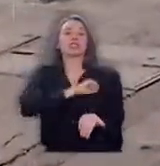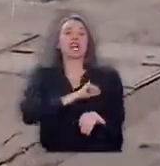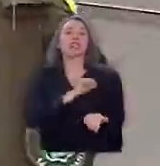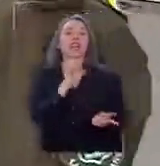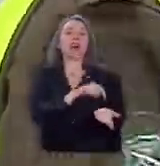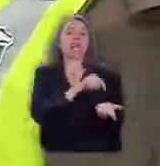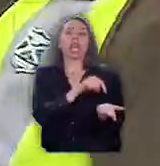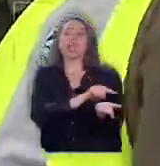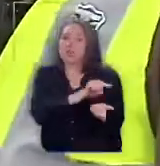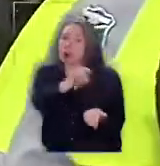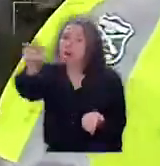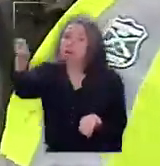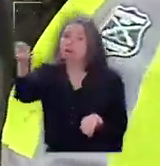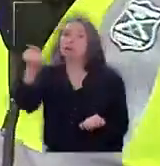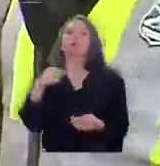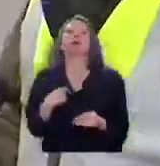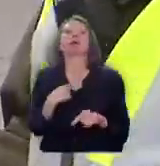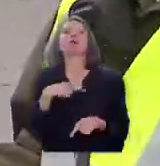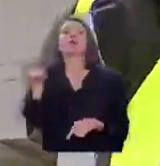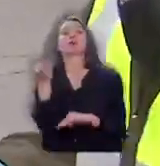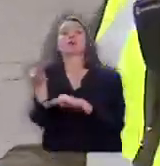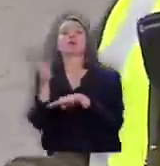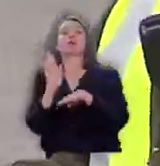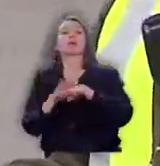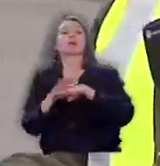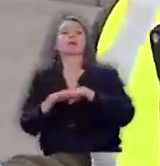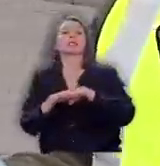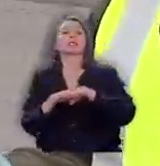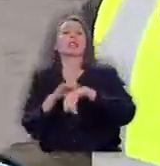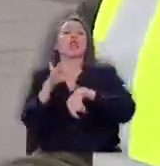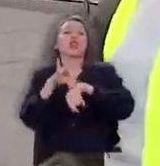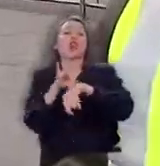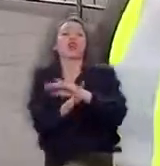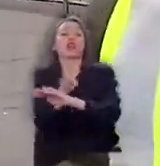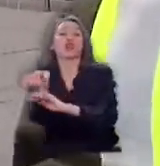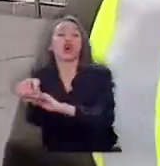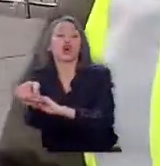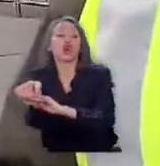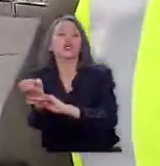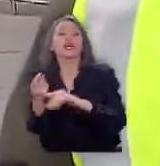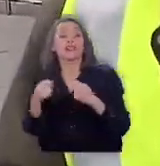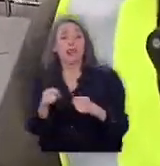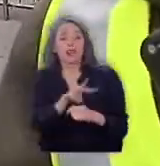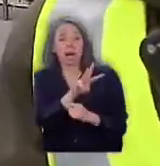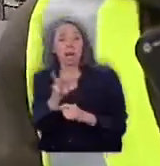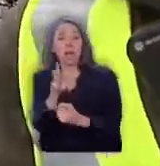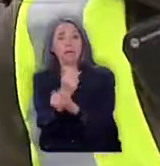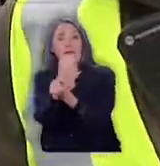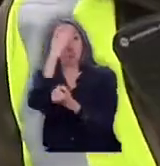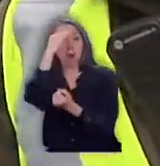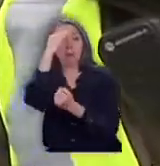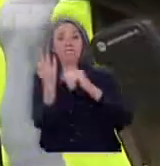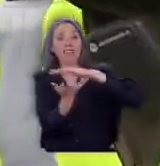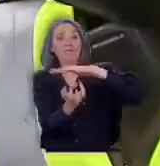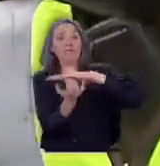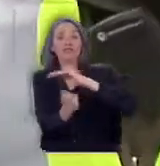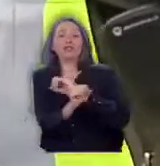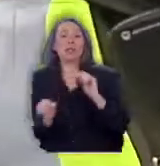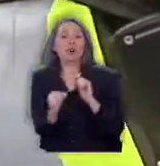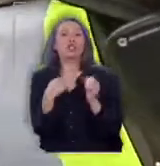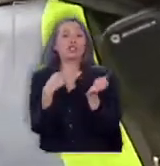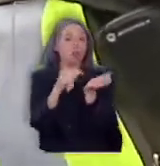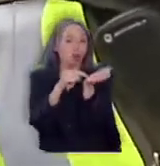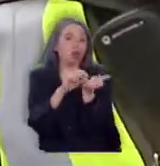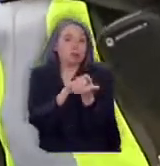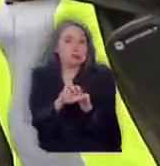nada viene solamente a pedir una hora al doctor y y claro traté de Descargar el archivo y no me descargó y tengo unos pantallazos que yo